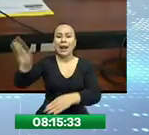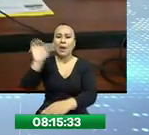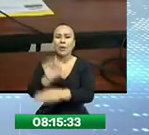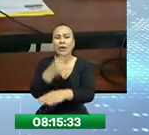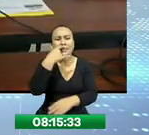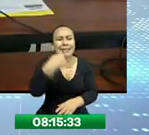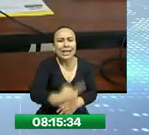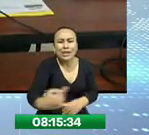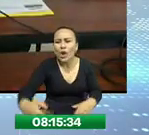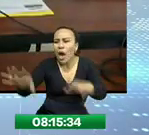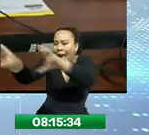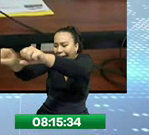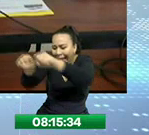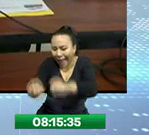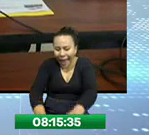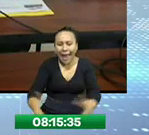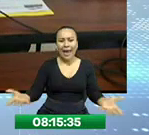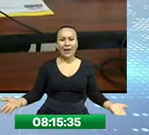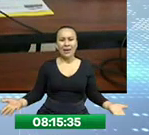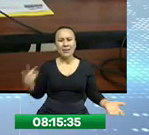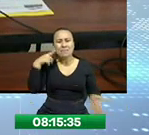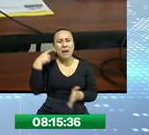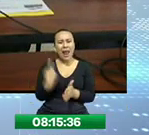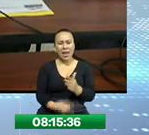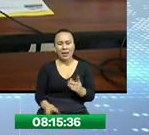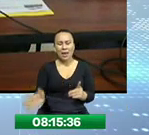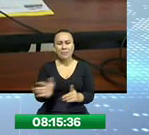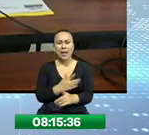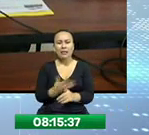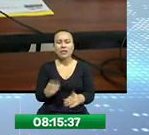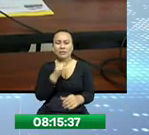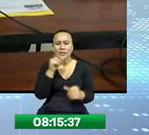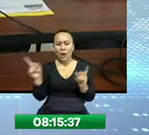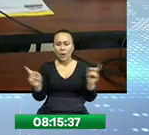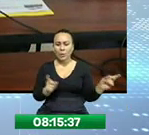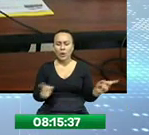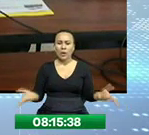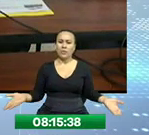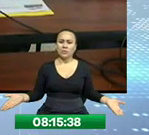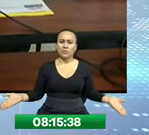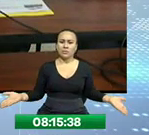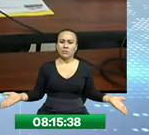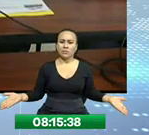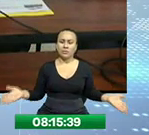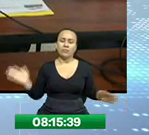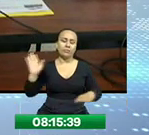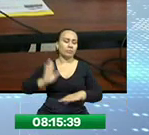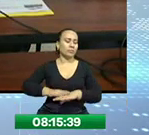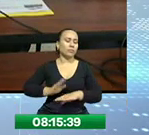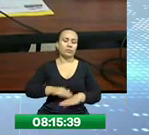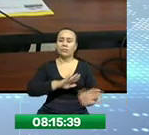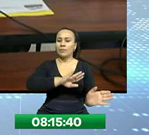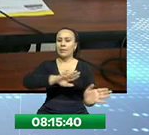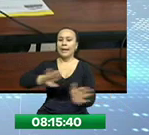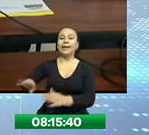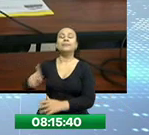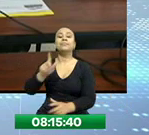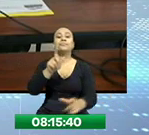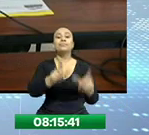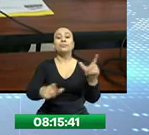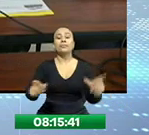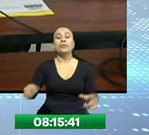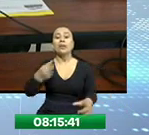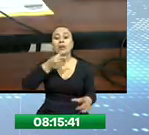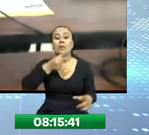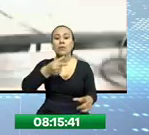Porque, insisto, se van para sitios remotos por donde no hay ningún control. Y ahí es donde hacen de las suyas. Vamos con otra información. Habitantes del el Guasmo, al